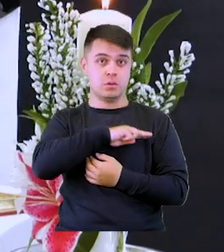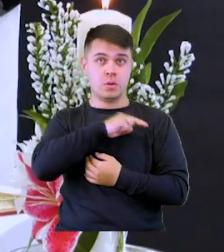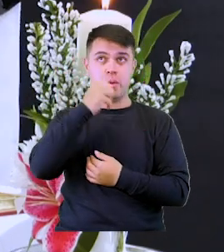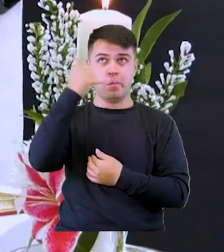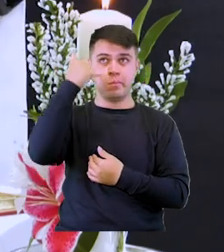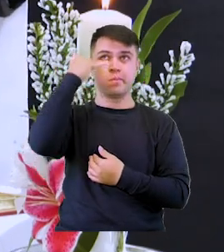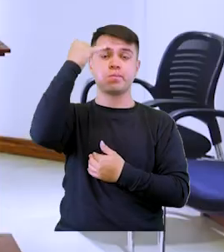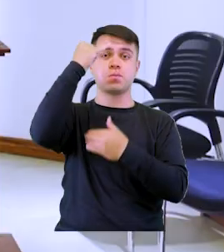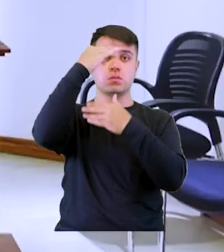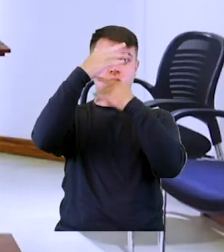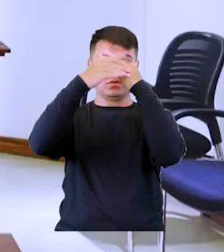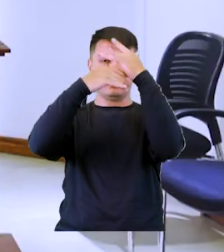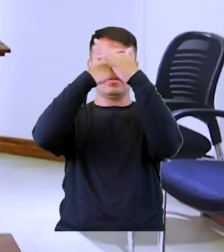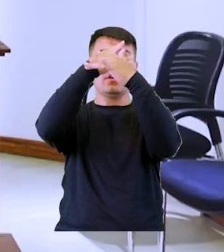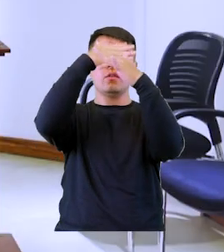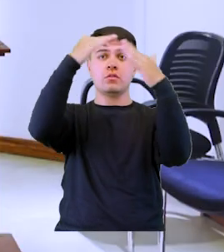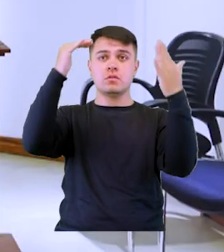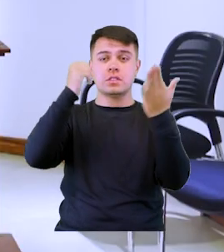nuestro,